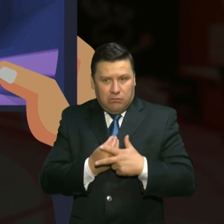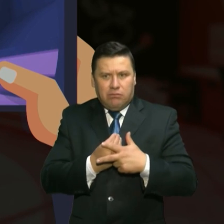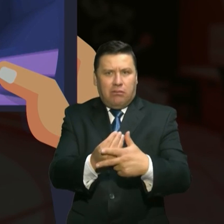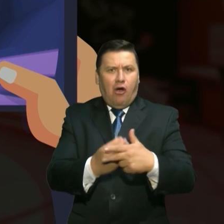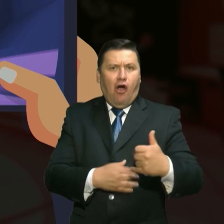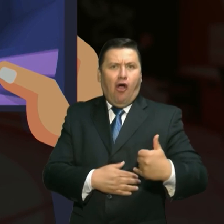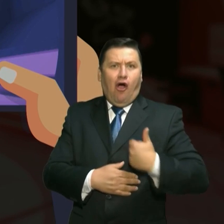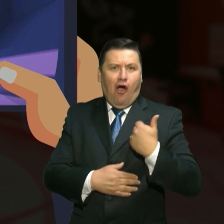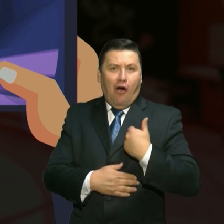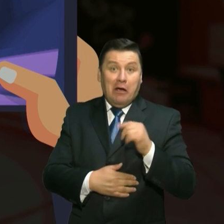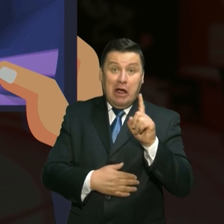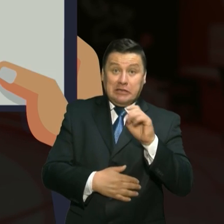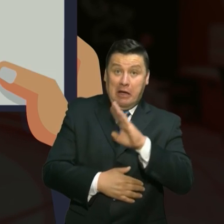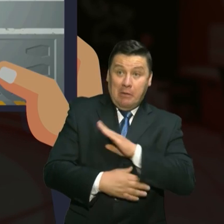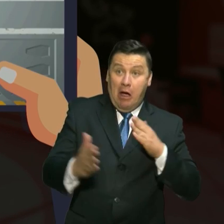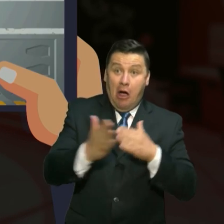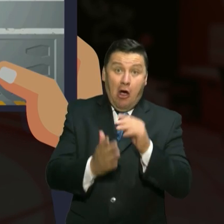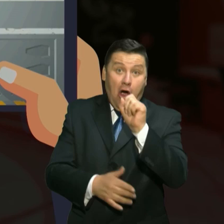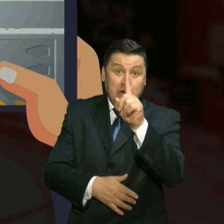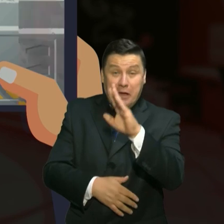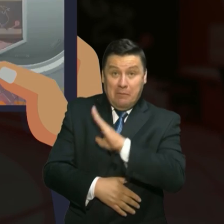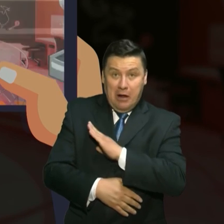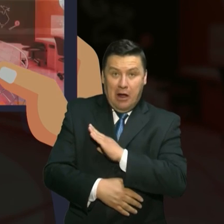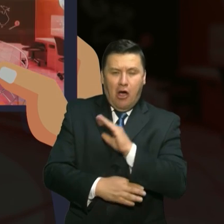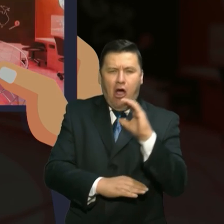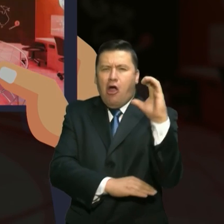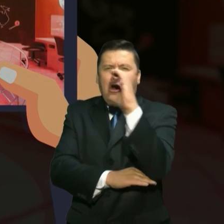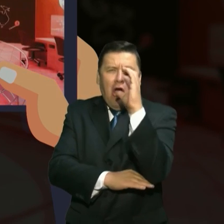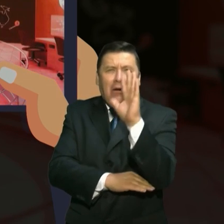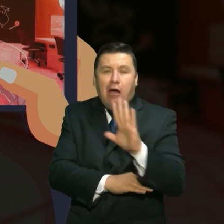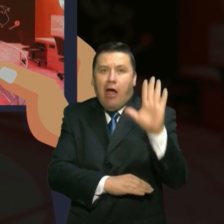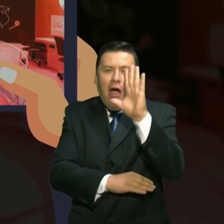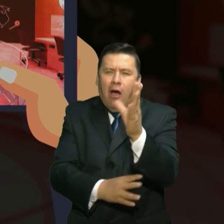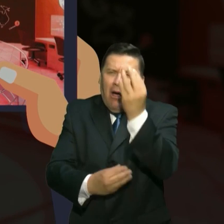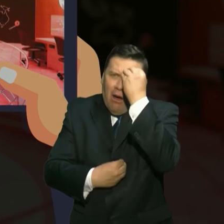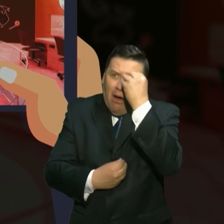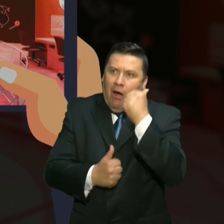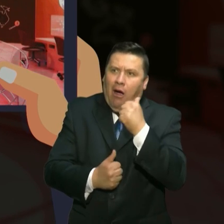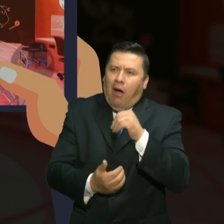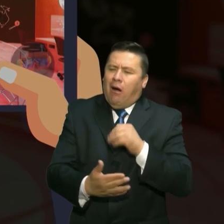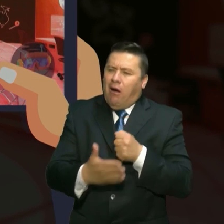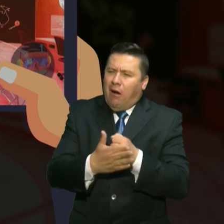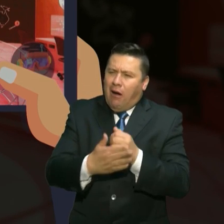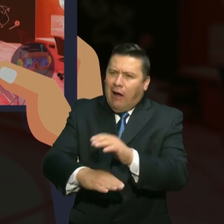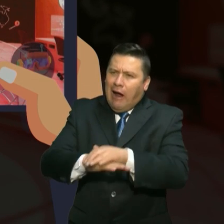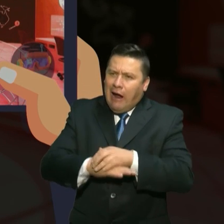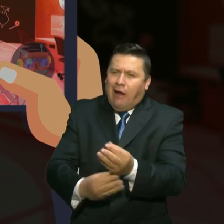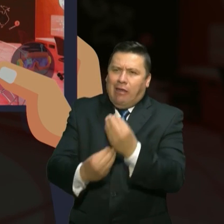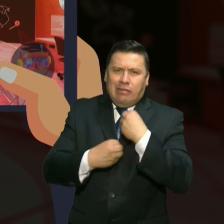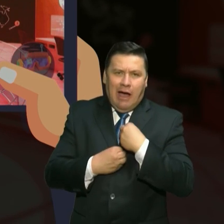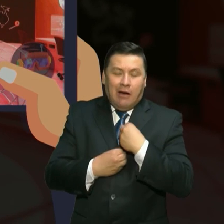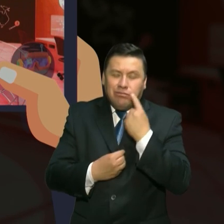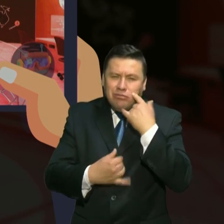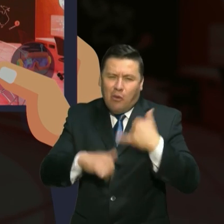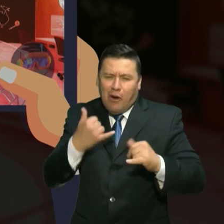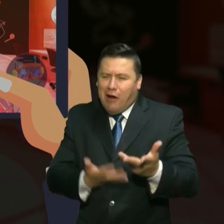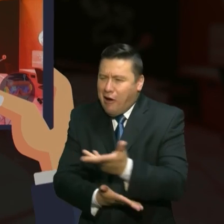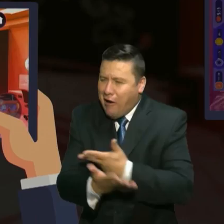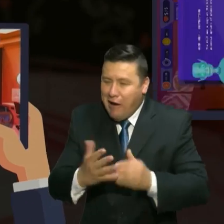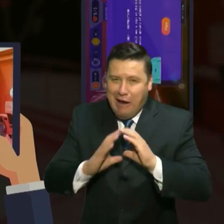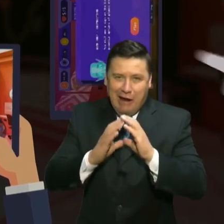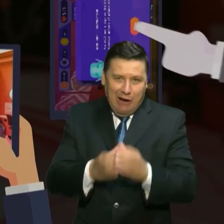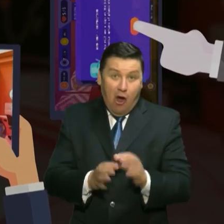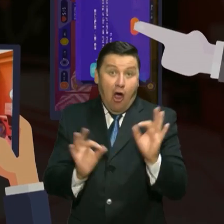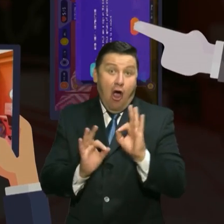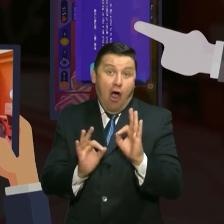herramienta para que adolescentes y jóvenes de grado 6 a 11 del país se diviertan y reten sus conocimientos en inglés. Diviértete con